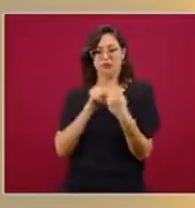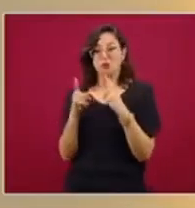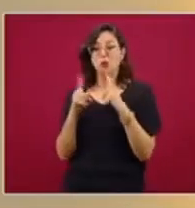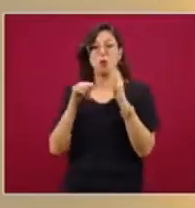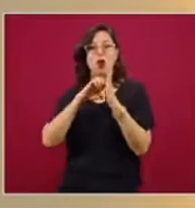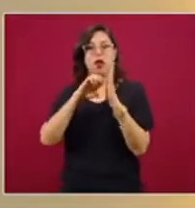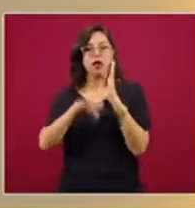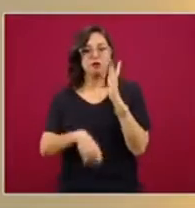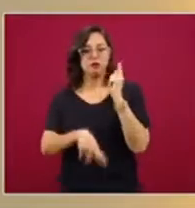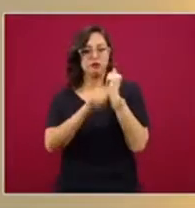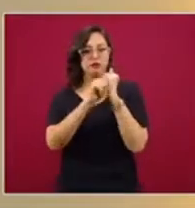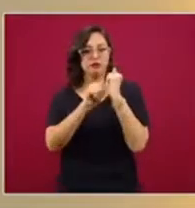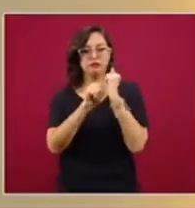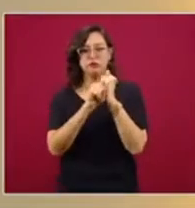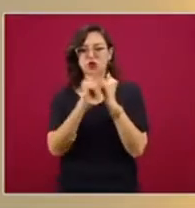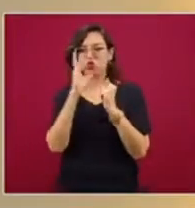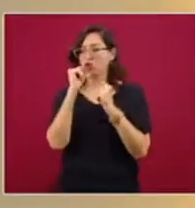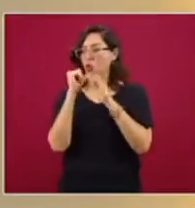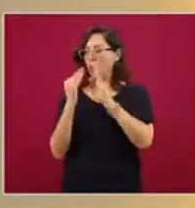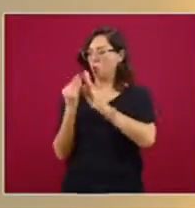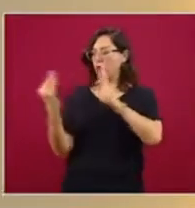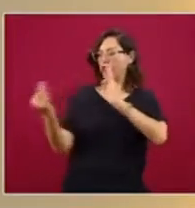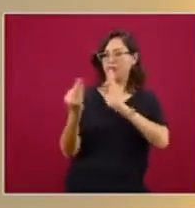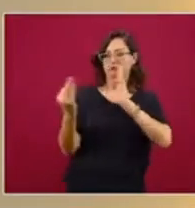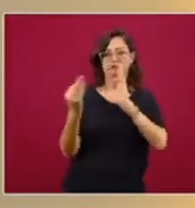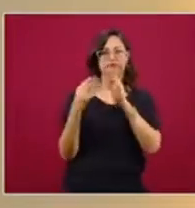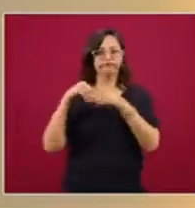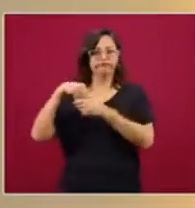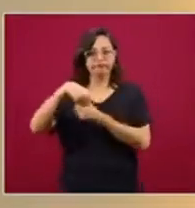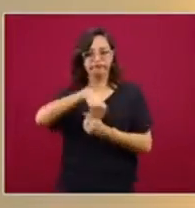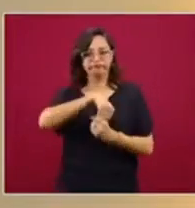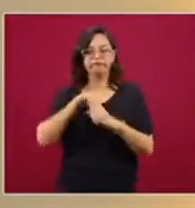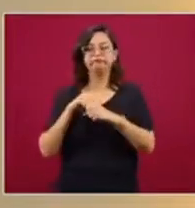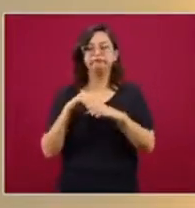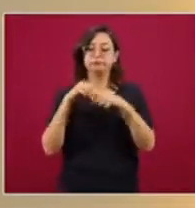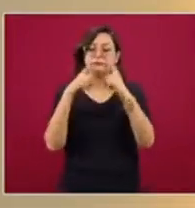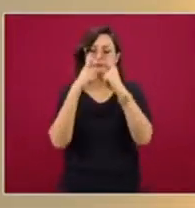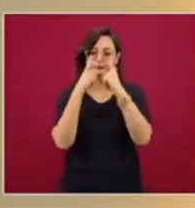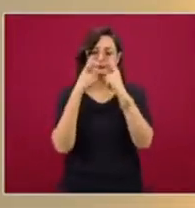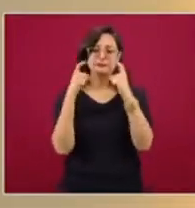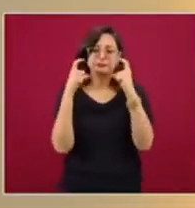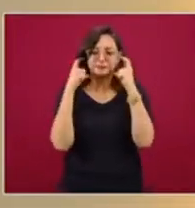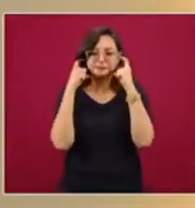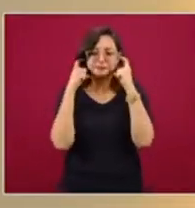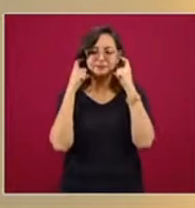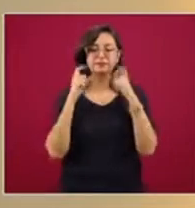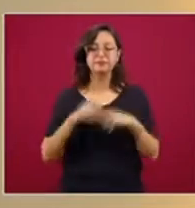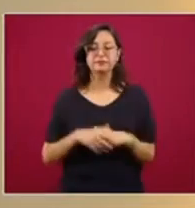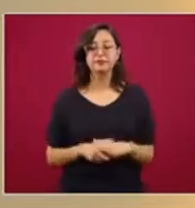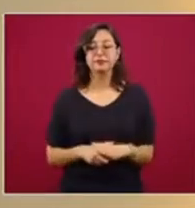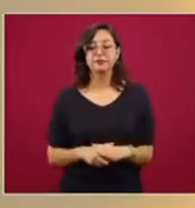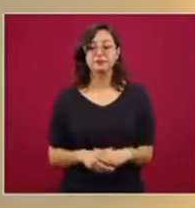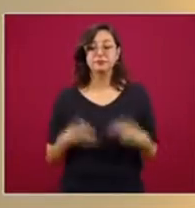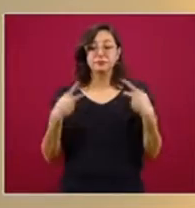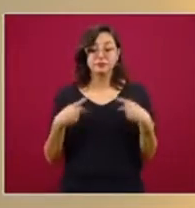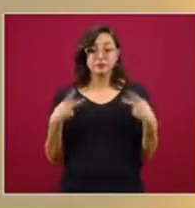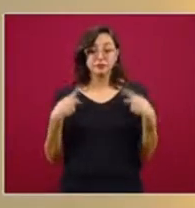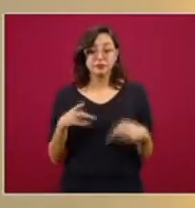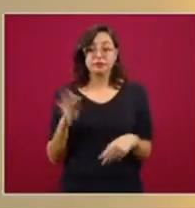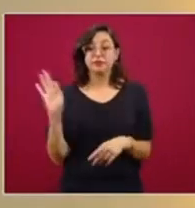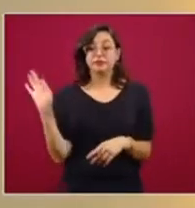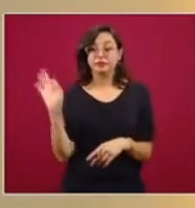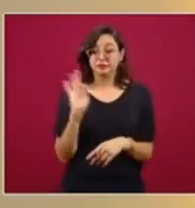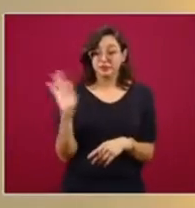transporte público, y no podemos conservar la sana distancia. En la medida en que lo usen las personas que pudieran